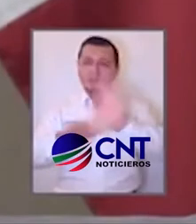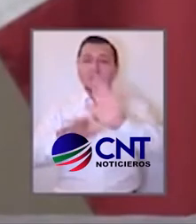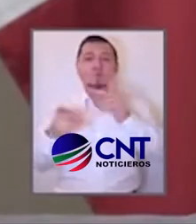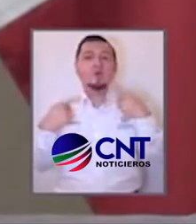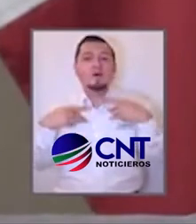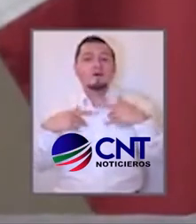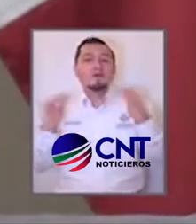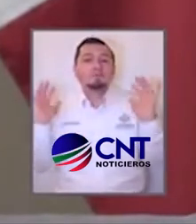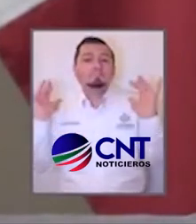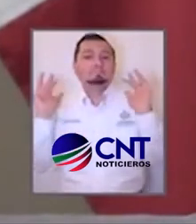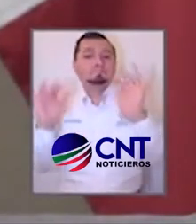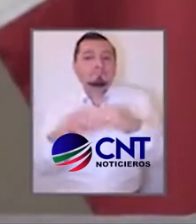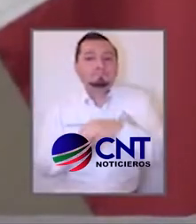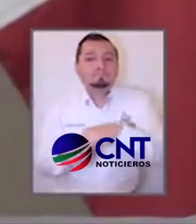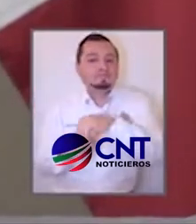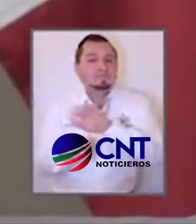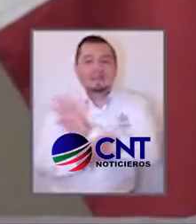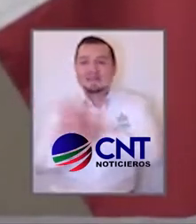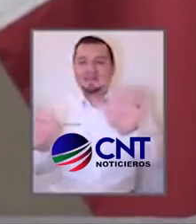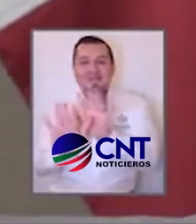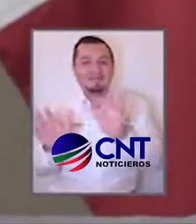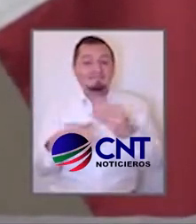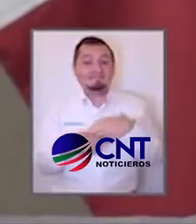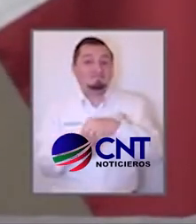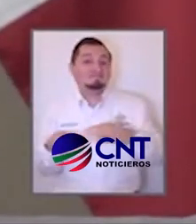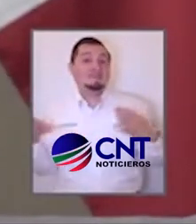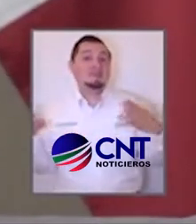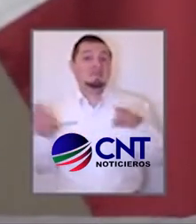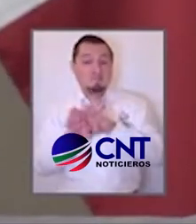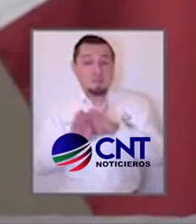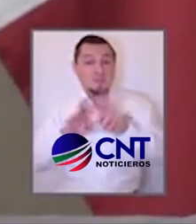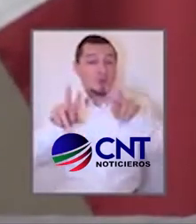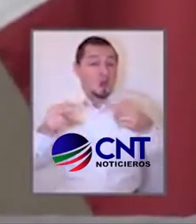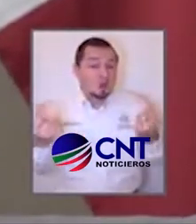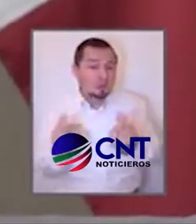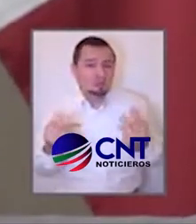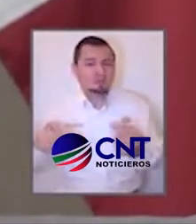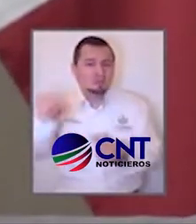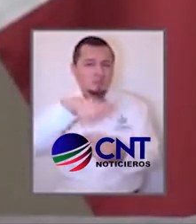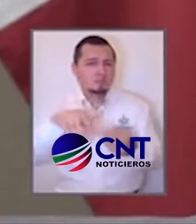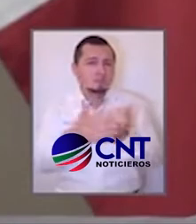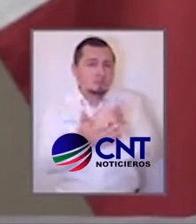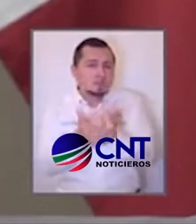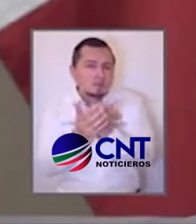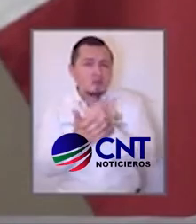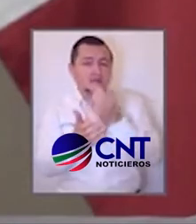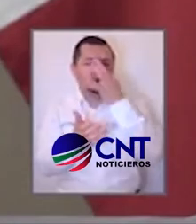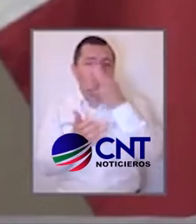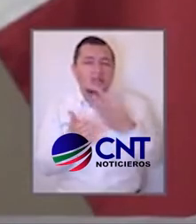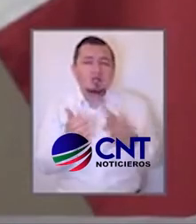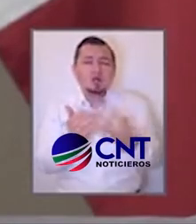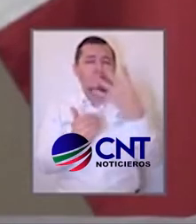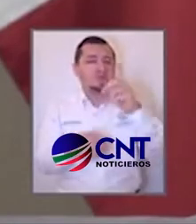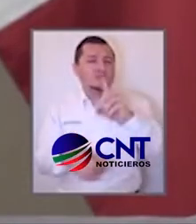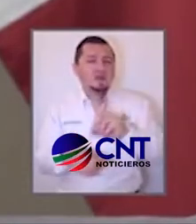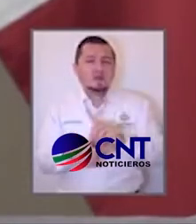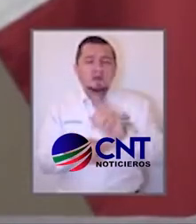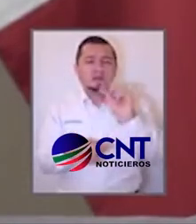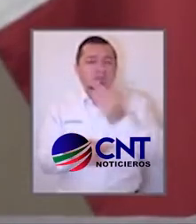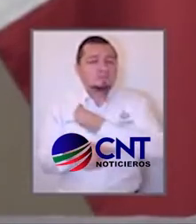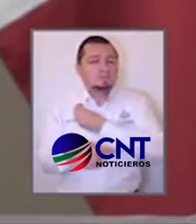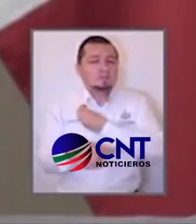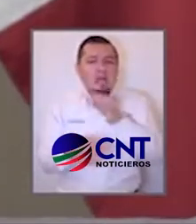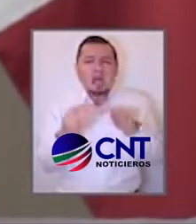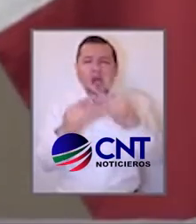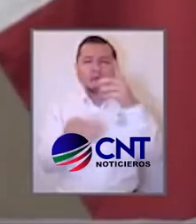toda la emergencia no afectaron el funcionamiento de los restaurantes y de ese tipo de servicios. Hoy necesitamos su ayuda para evitar